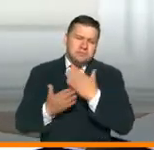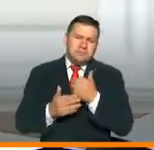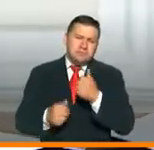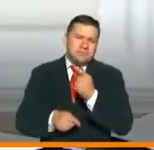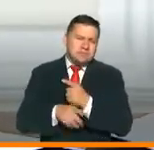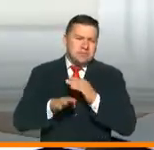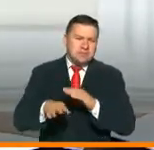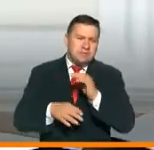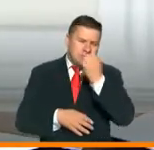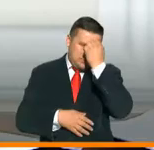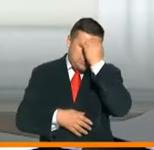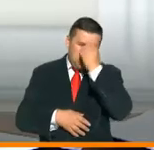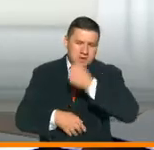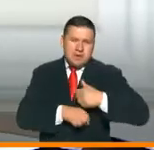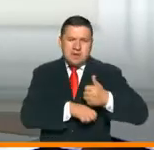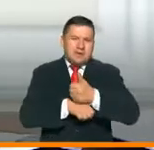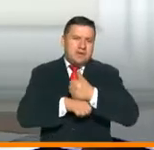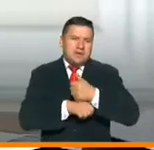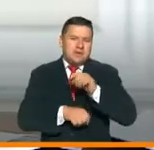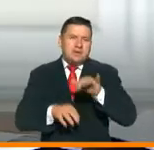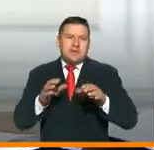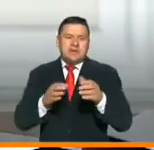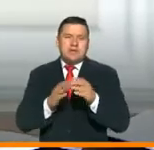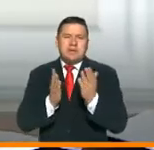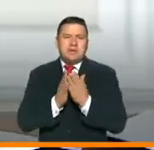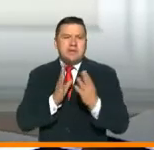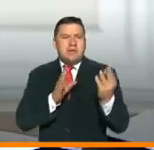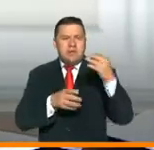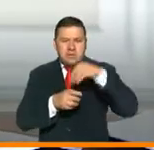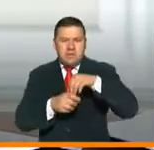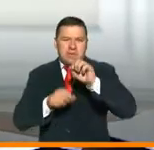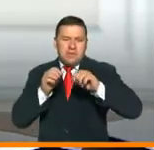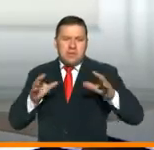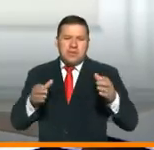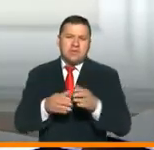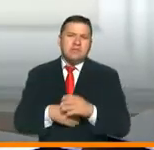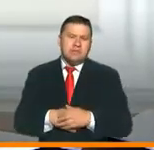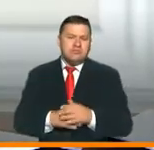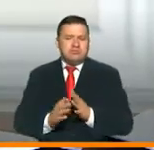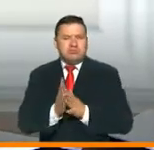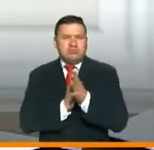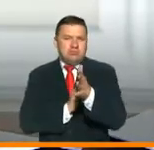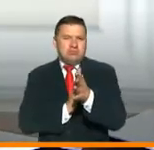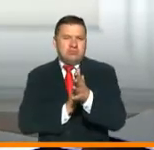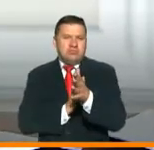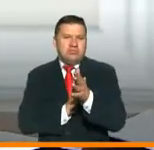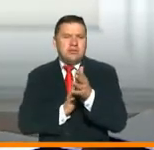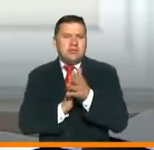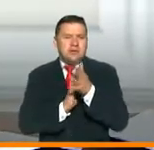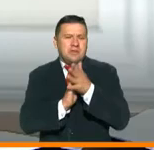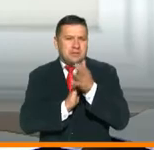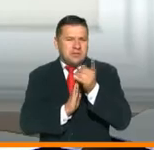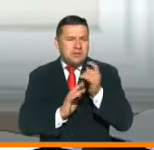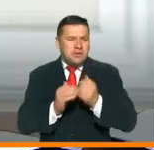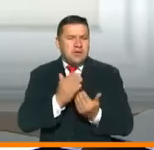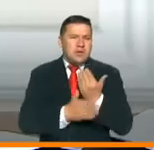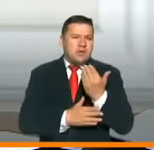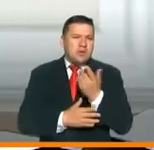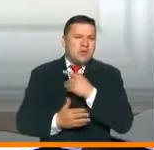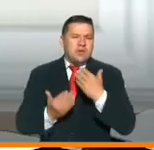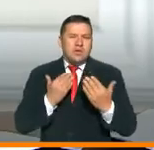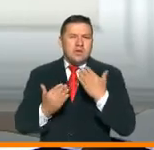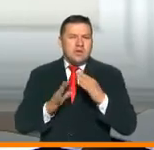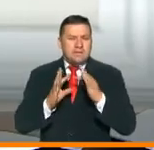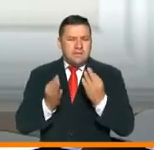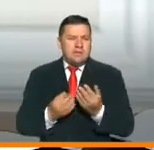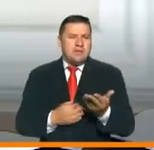sentido a los maestros, a los directivos y a los secretarios de educación que lo hacen posible y mensajes de información, actualización, confianza a